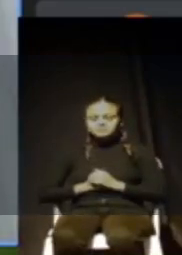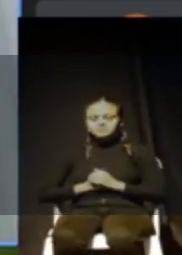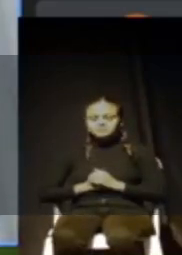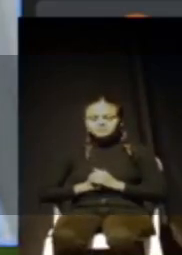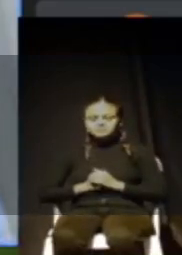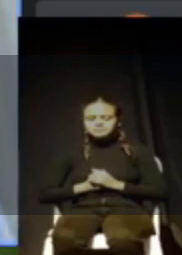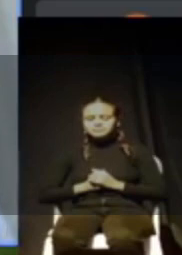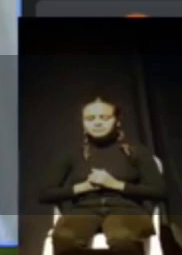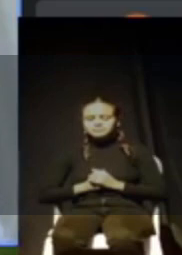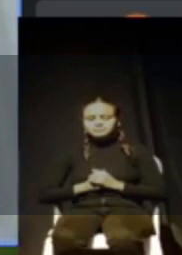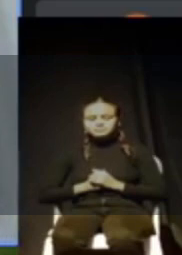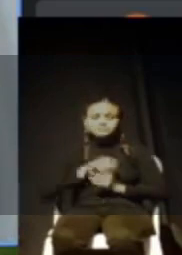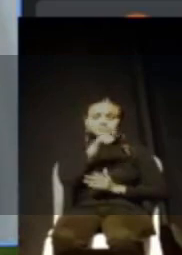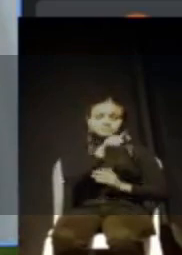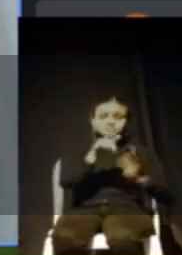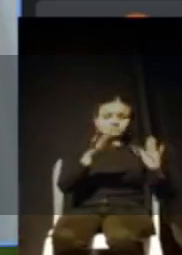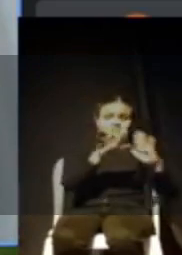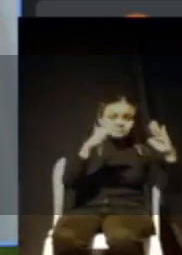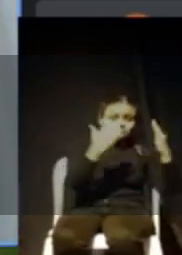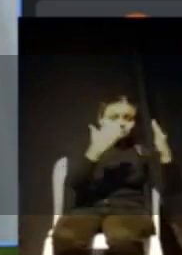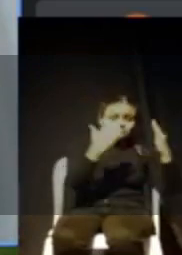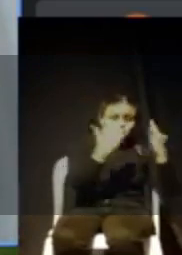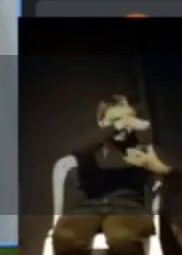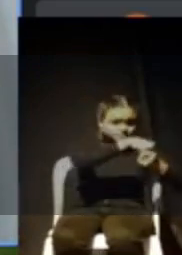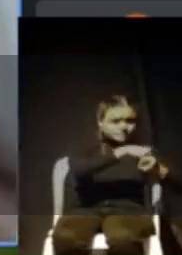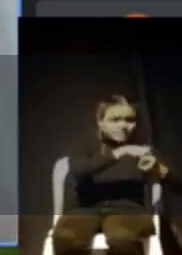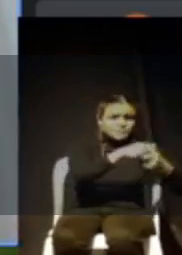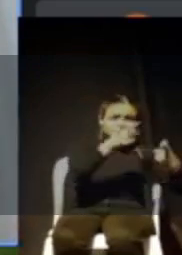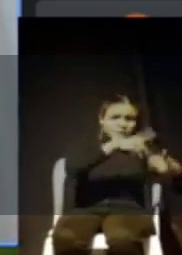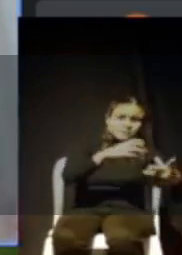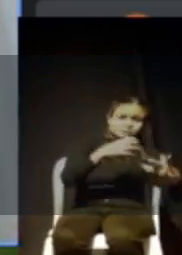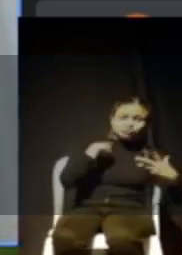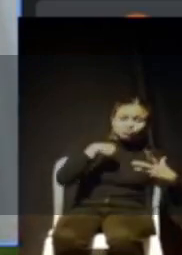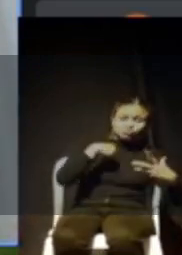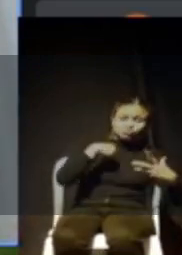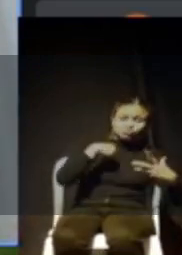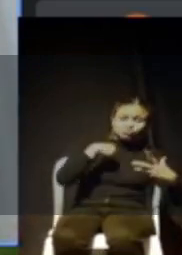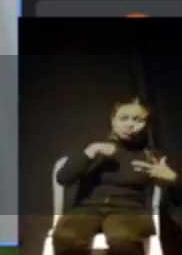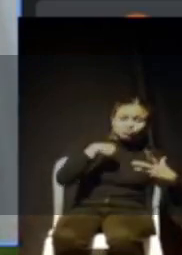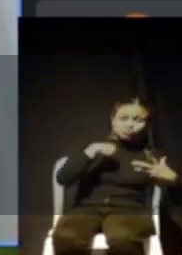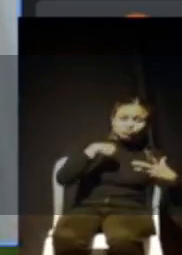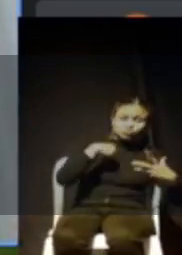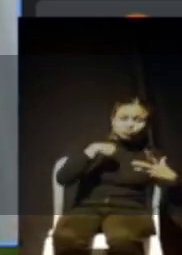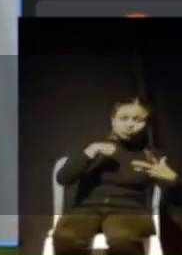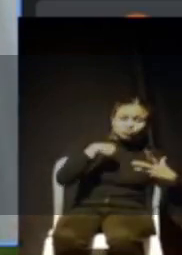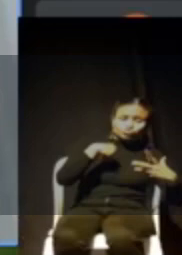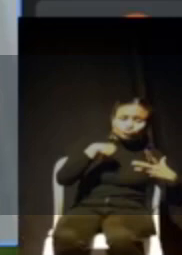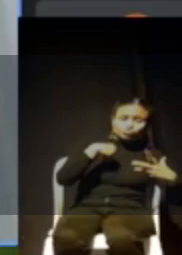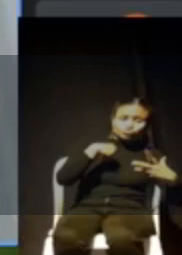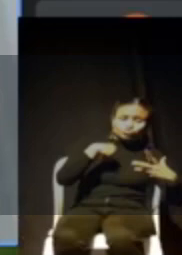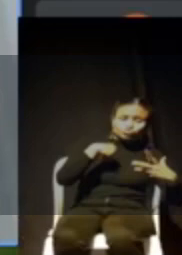sujetos escolares, de la mano del sindicalismo, pueden consolidar las bases que superan estructuras